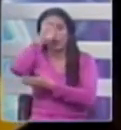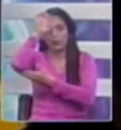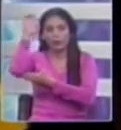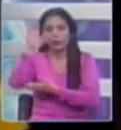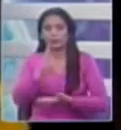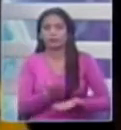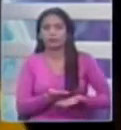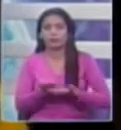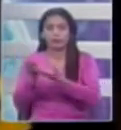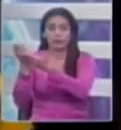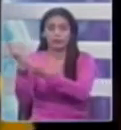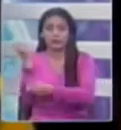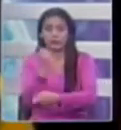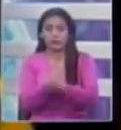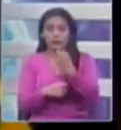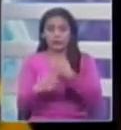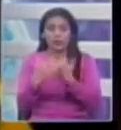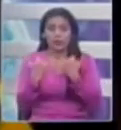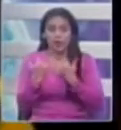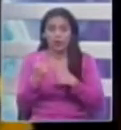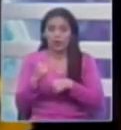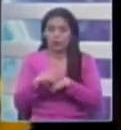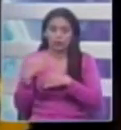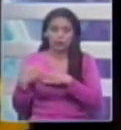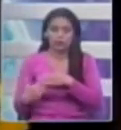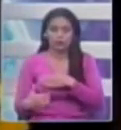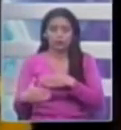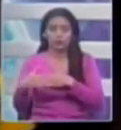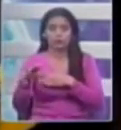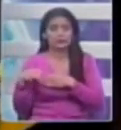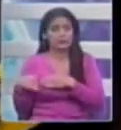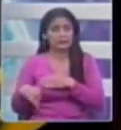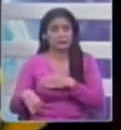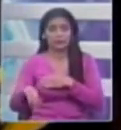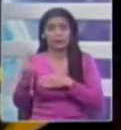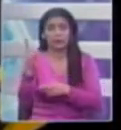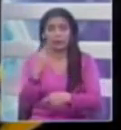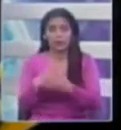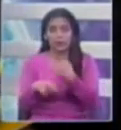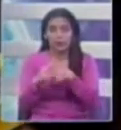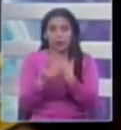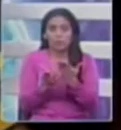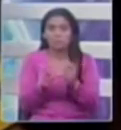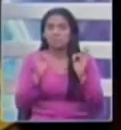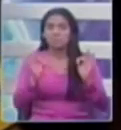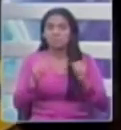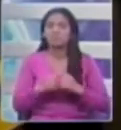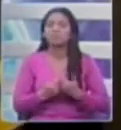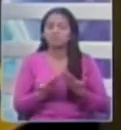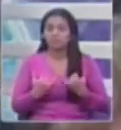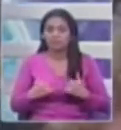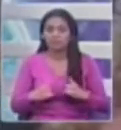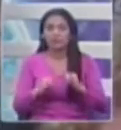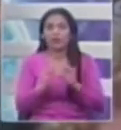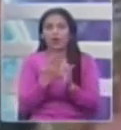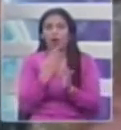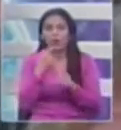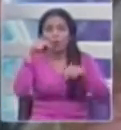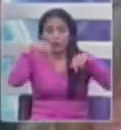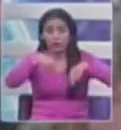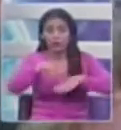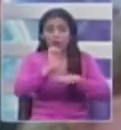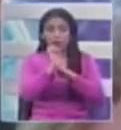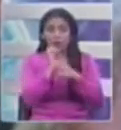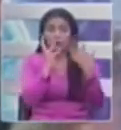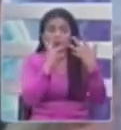un escenario de largo plazo, que no tiene fin, es fantástico porque así usted puede programar de una mejor manera sus